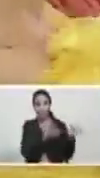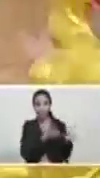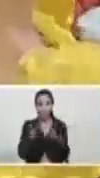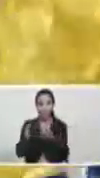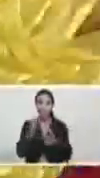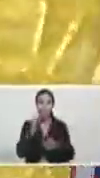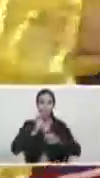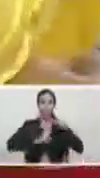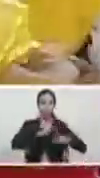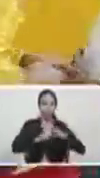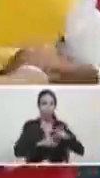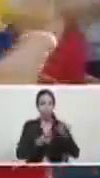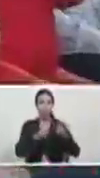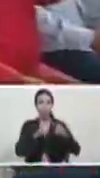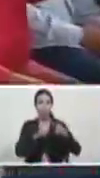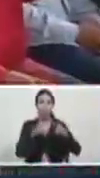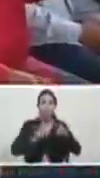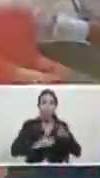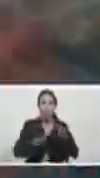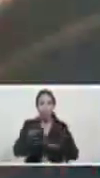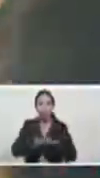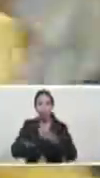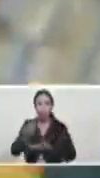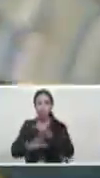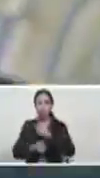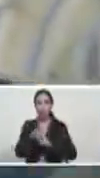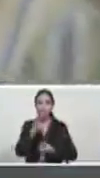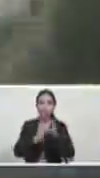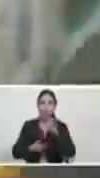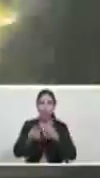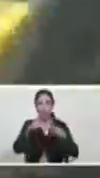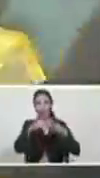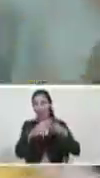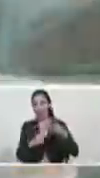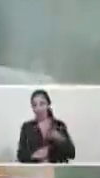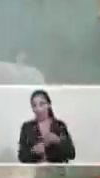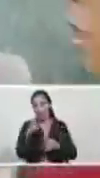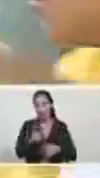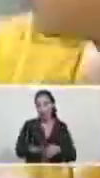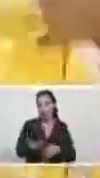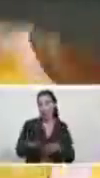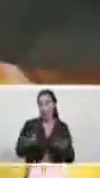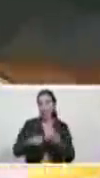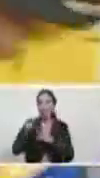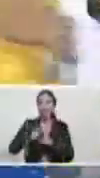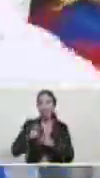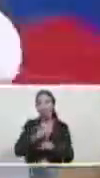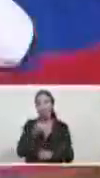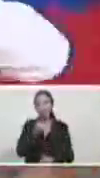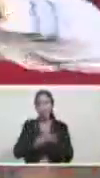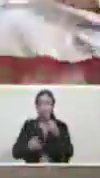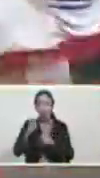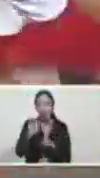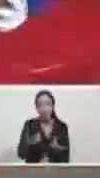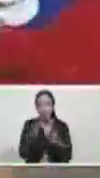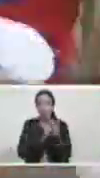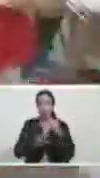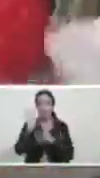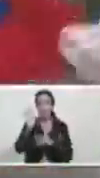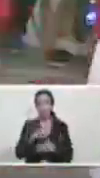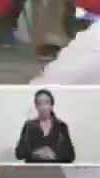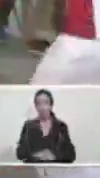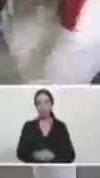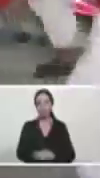nacional eficiente y sostenible de medicinas genéricas esenciales para garantizar la seguridad farmacéutica del